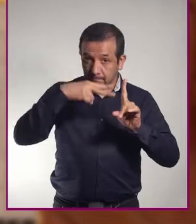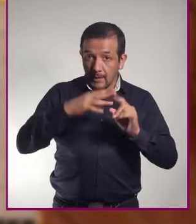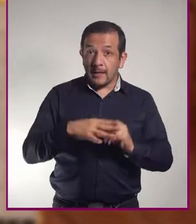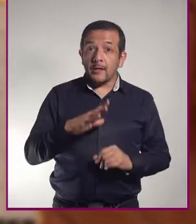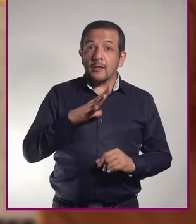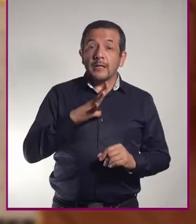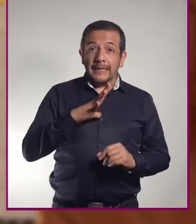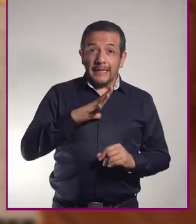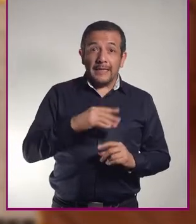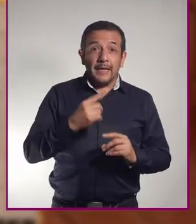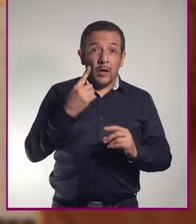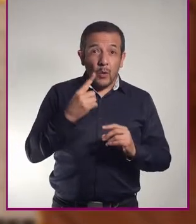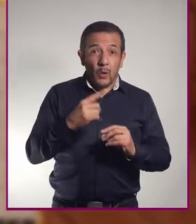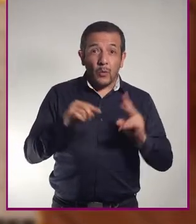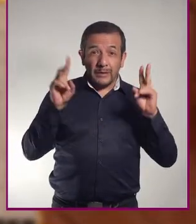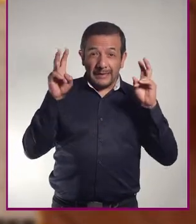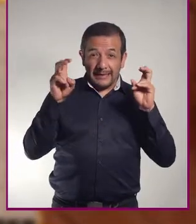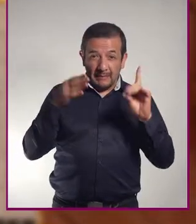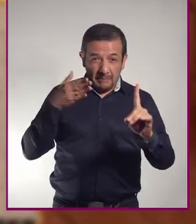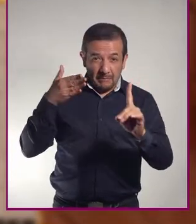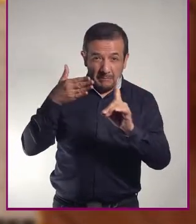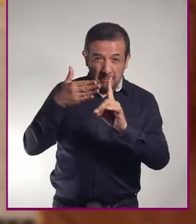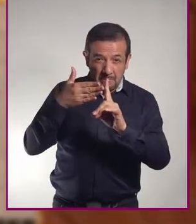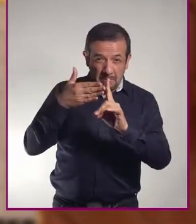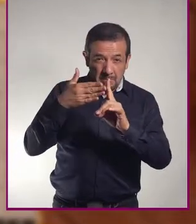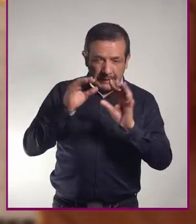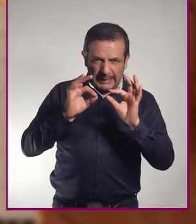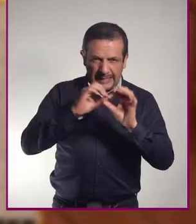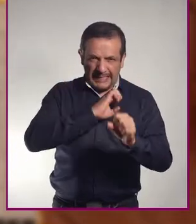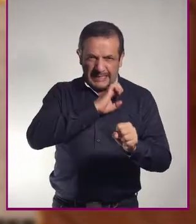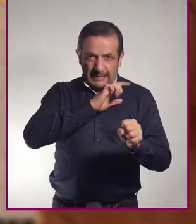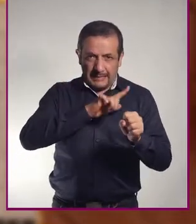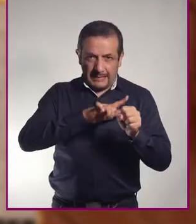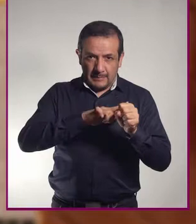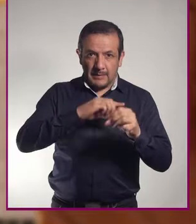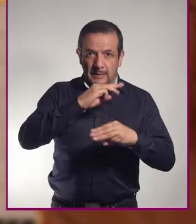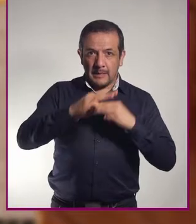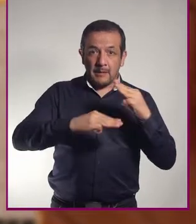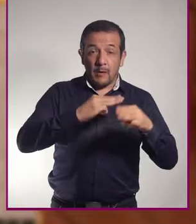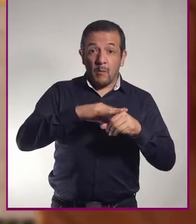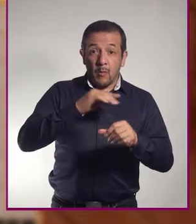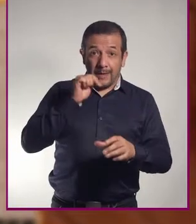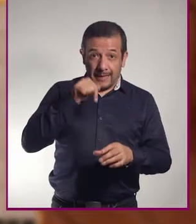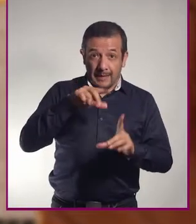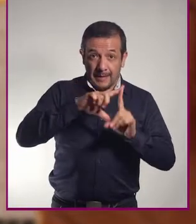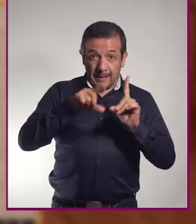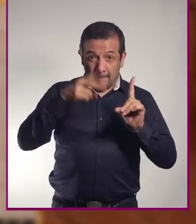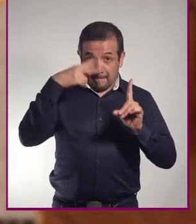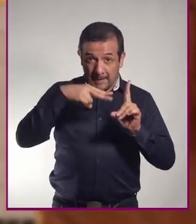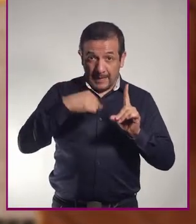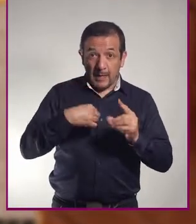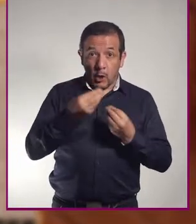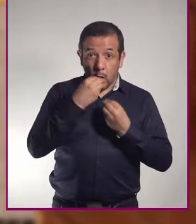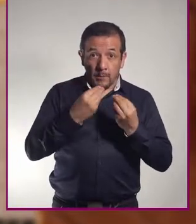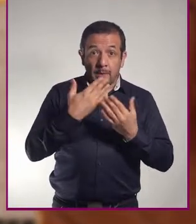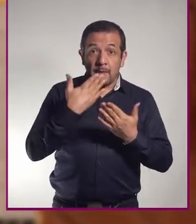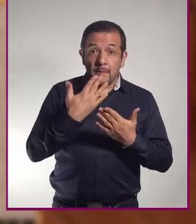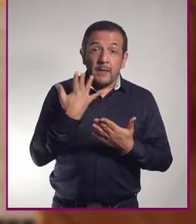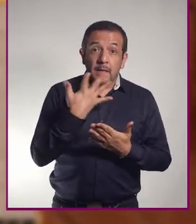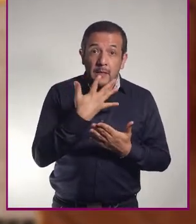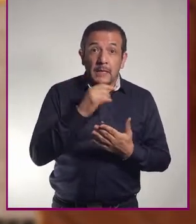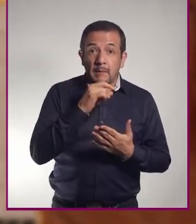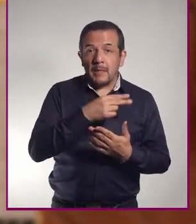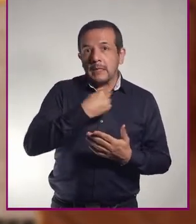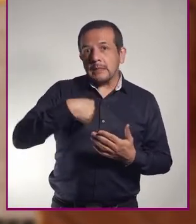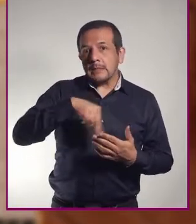merece un capítulo de nuestra serie de alimentos del mundo, porque con todo y lo deliciosa que es, también amerita que sepamos más de ella y de